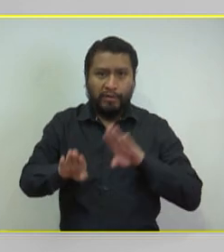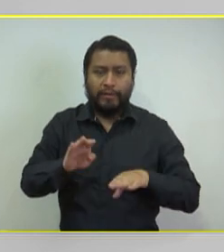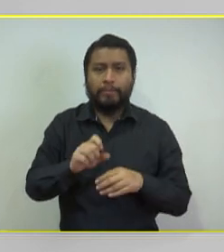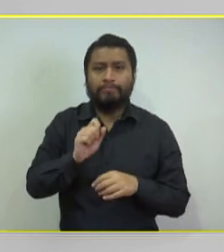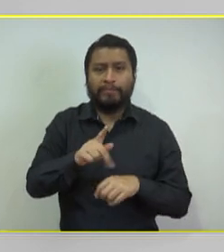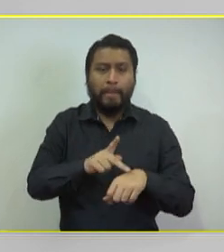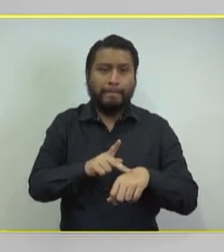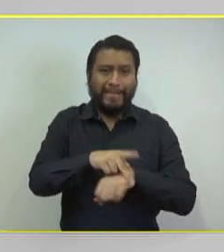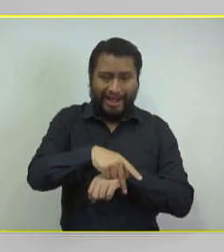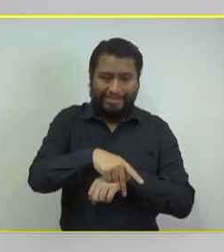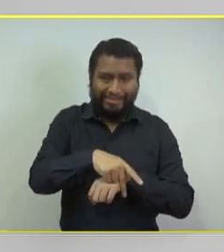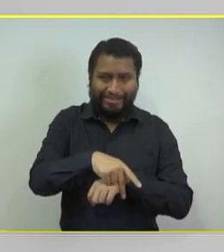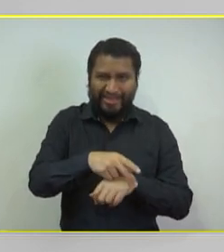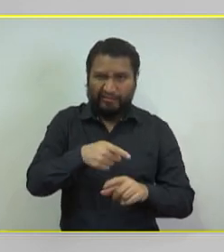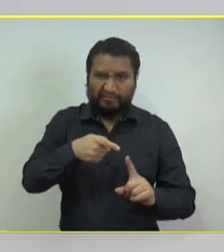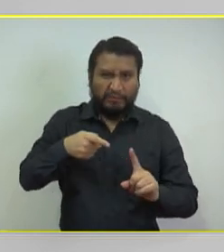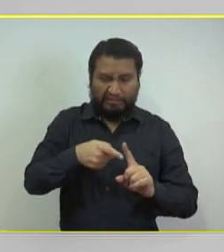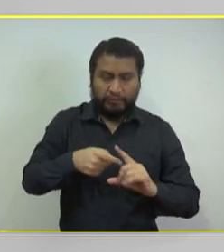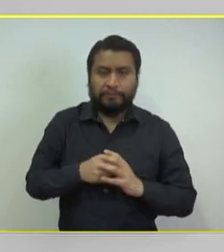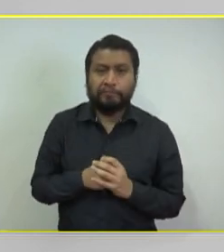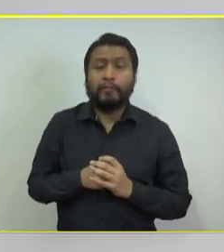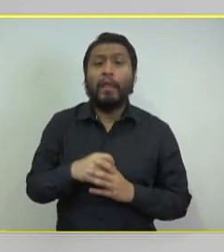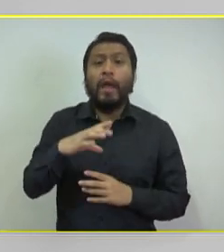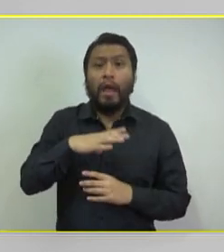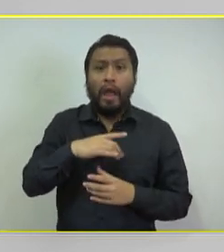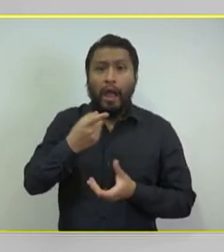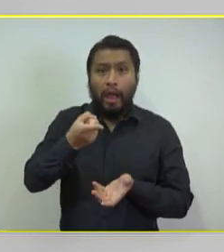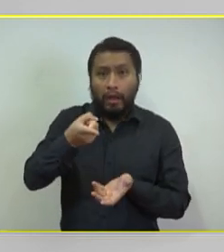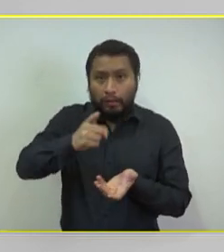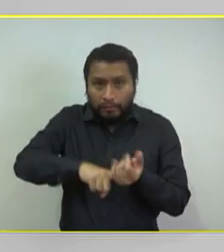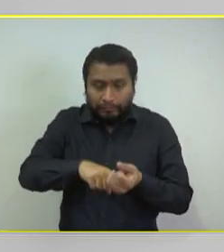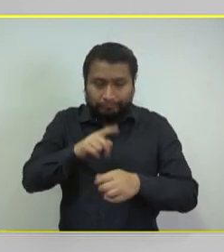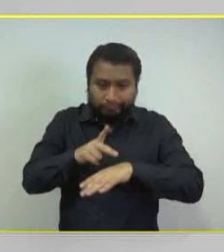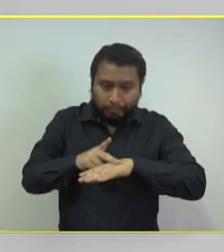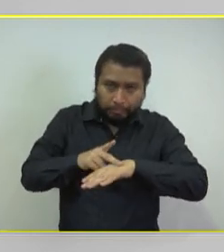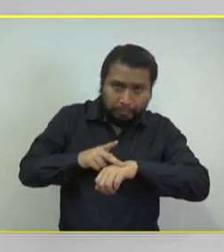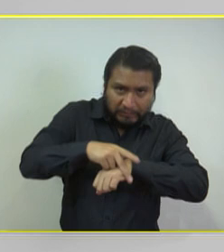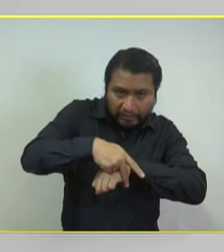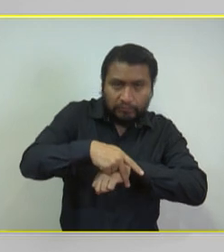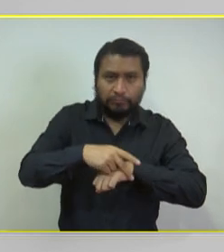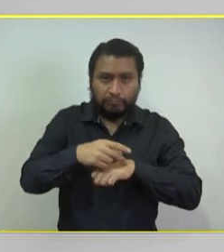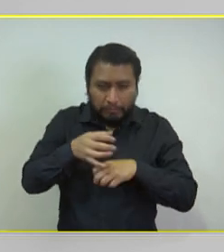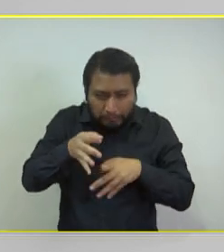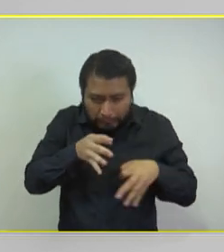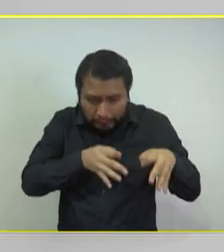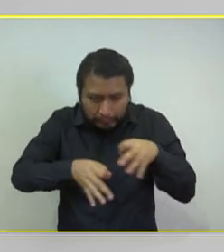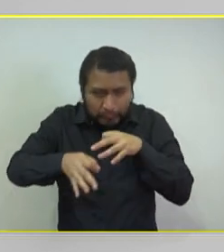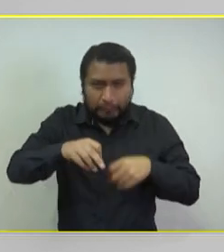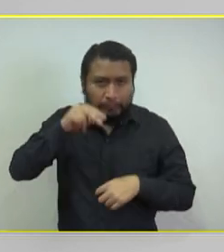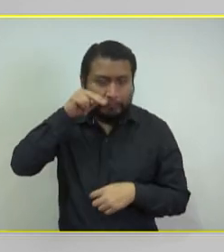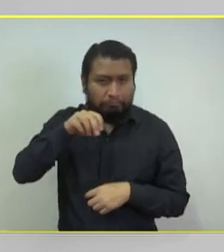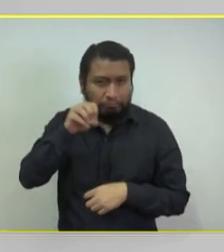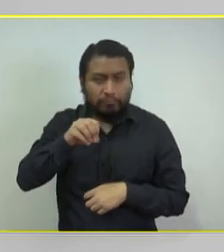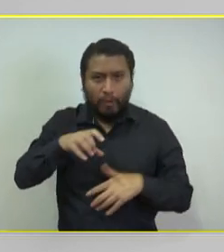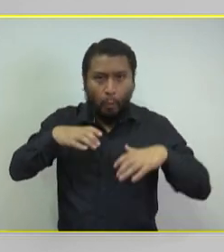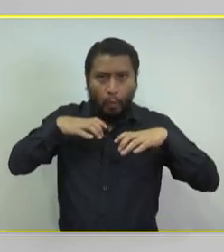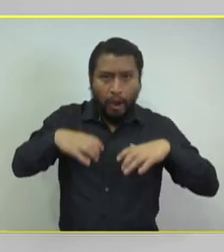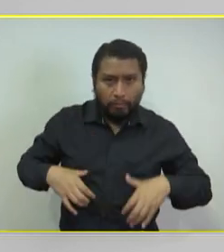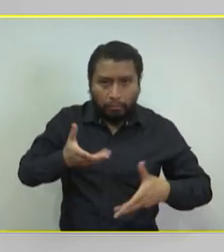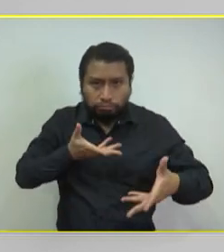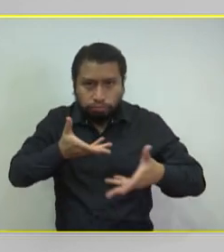cutánea. Menciona algunos microorganismos que viven dentro de la microbiota cutánea, cómo interactúan con el cuerpo, algunos conceptos